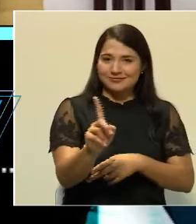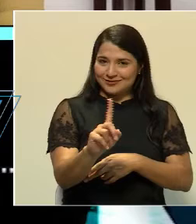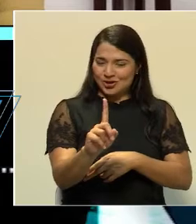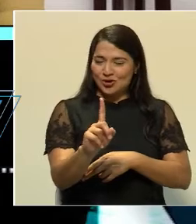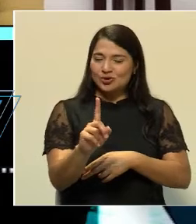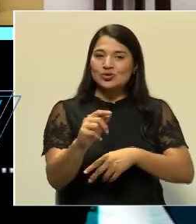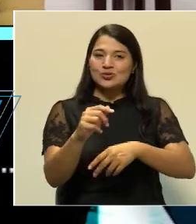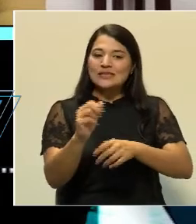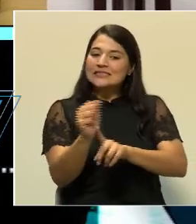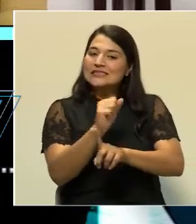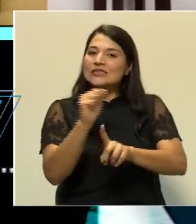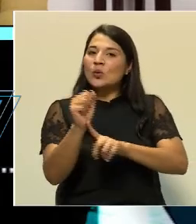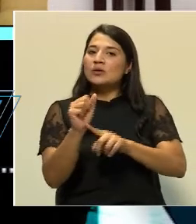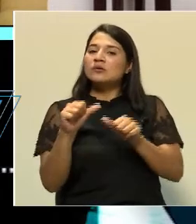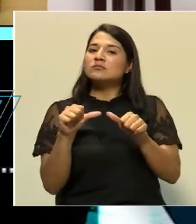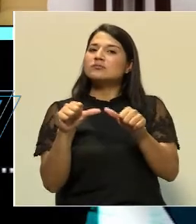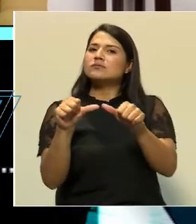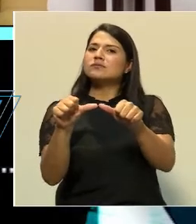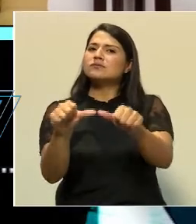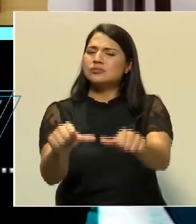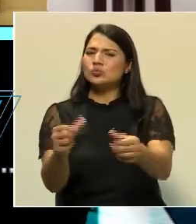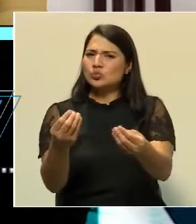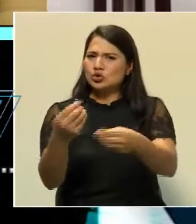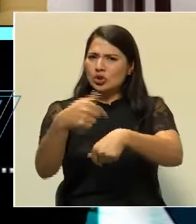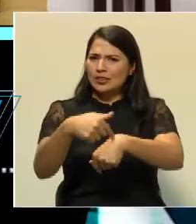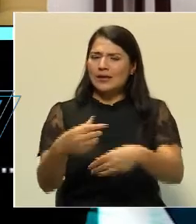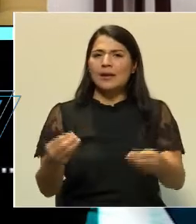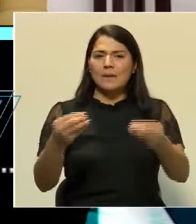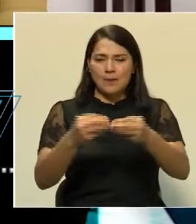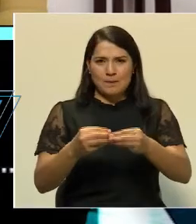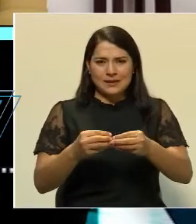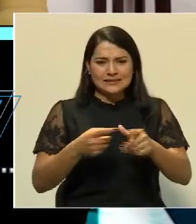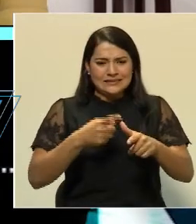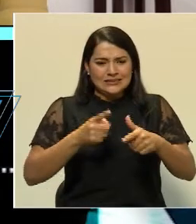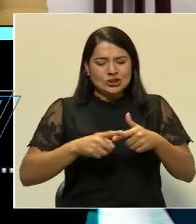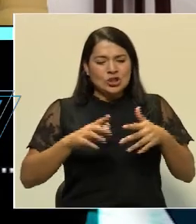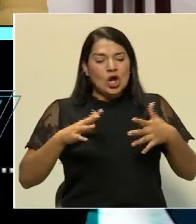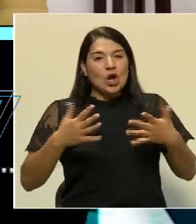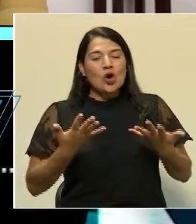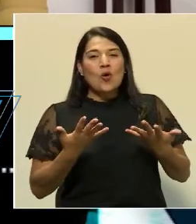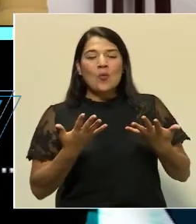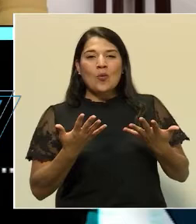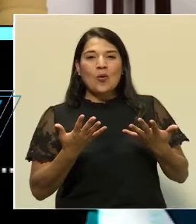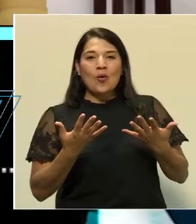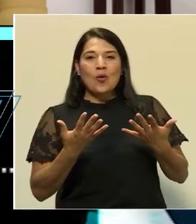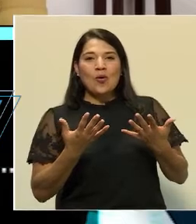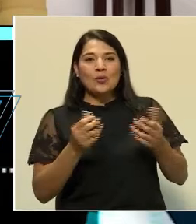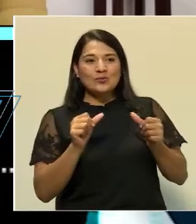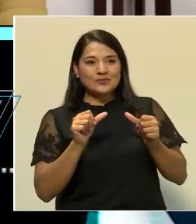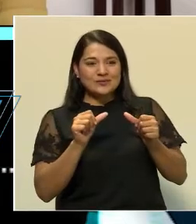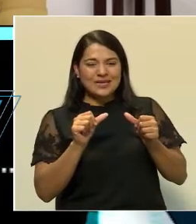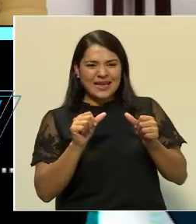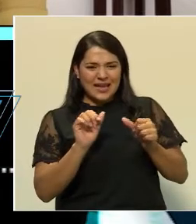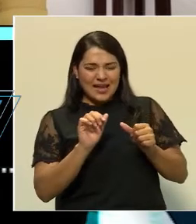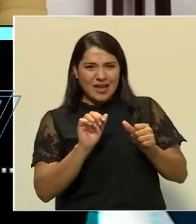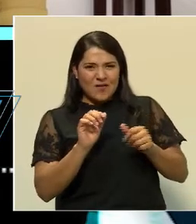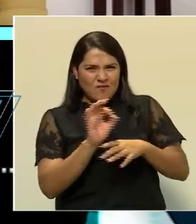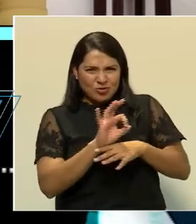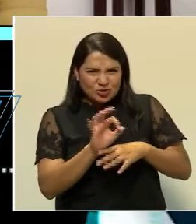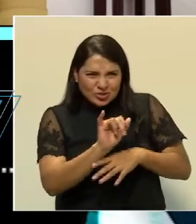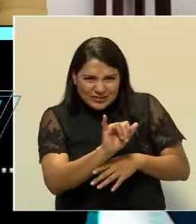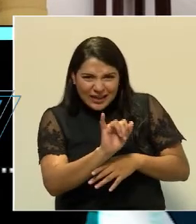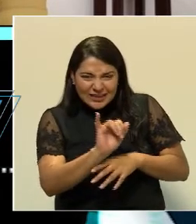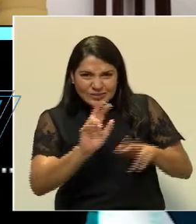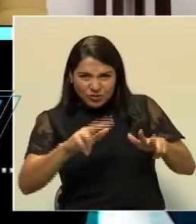un nivel de permanencia importante. ¿Cómo ha funcionado esta conexión en virtual, hay